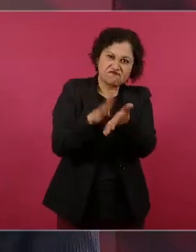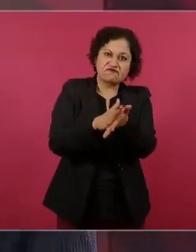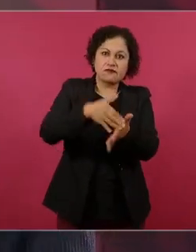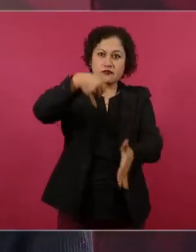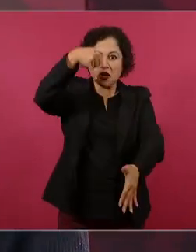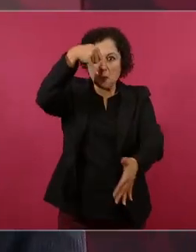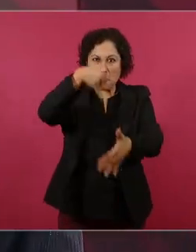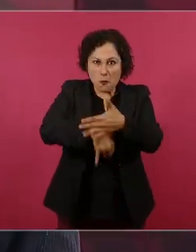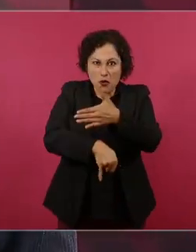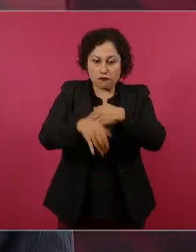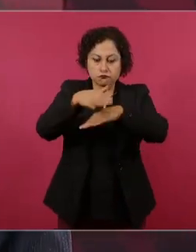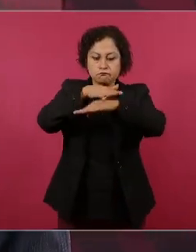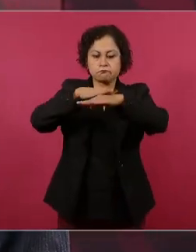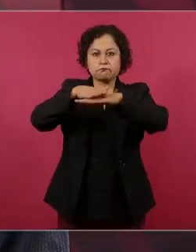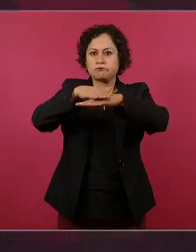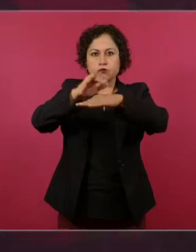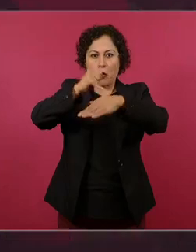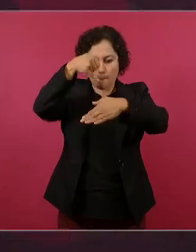una gran inconformidad,